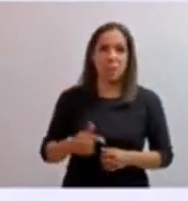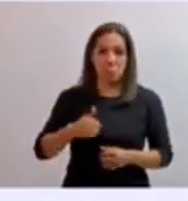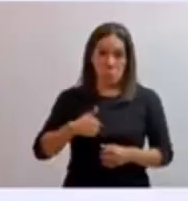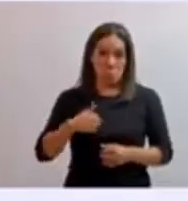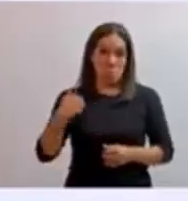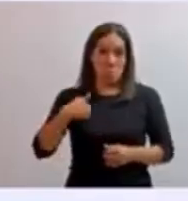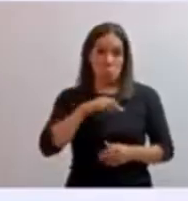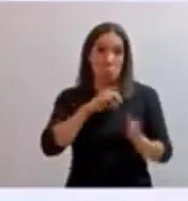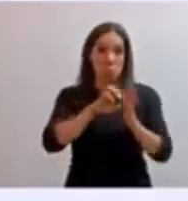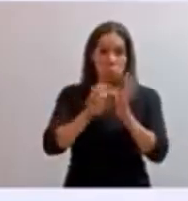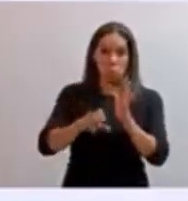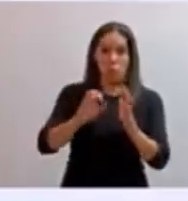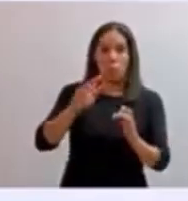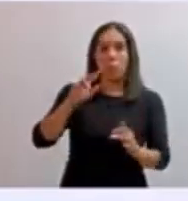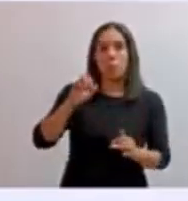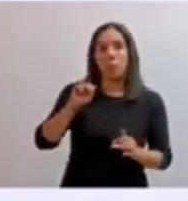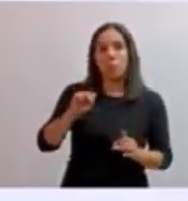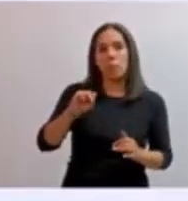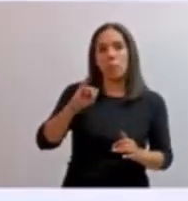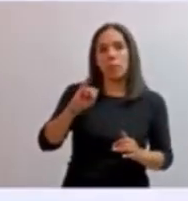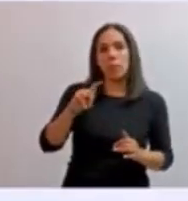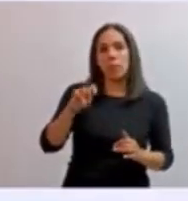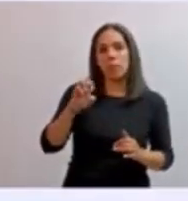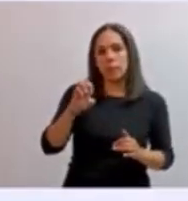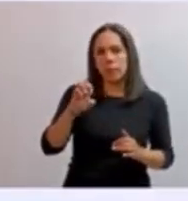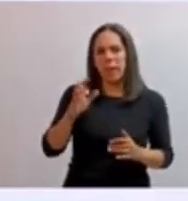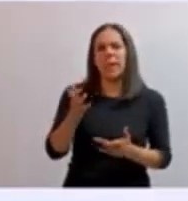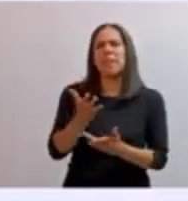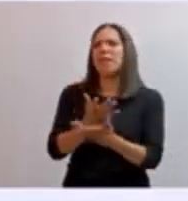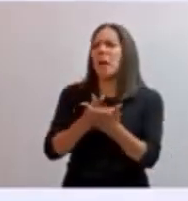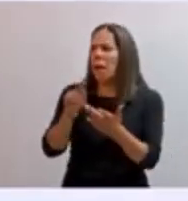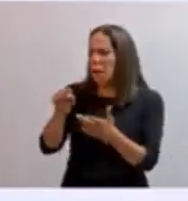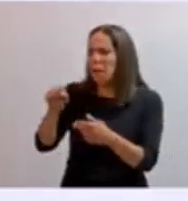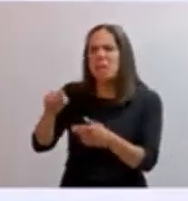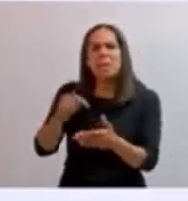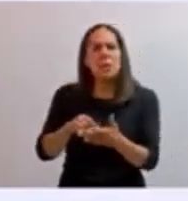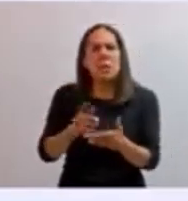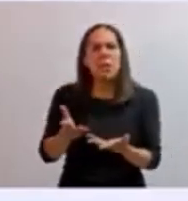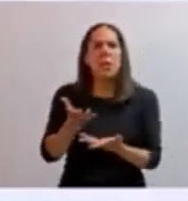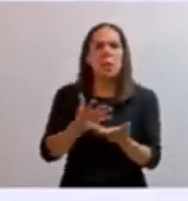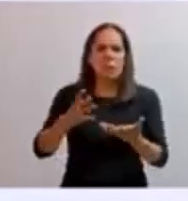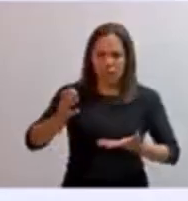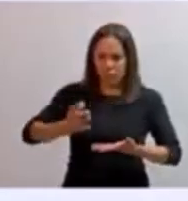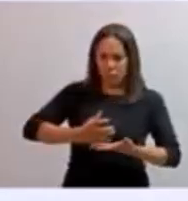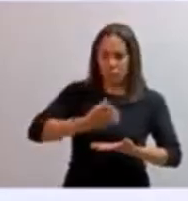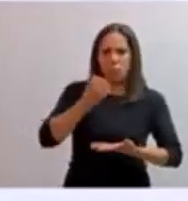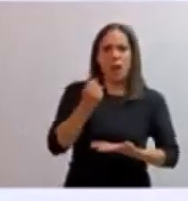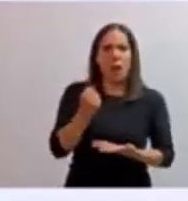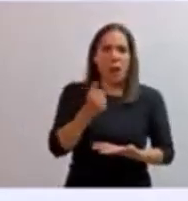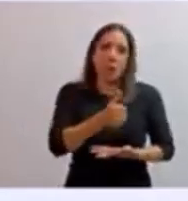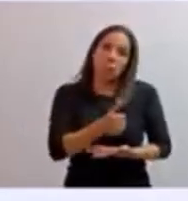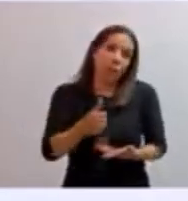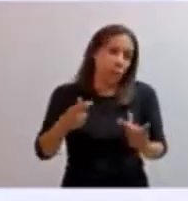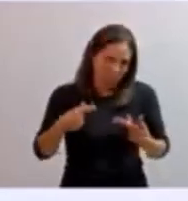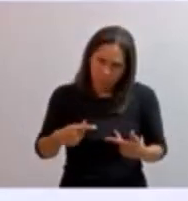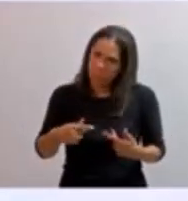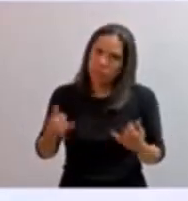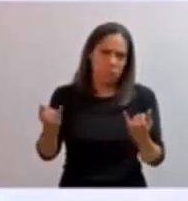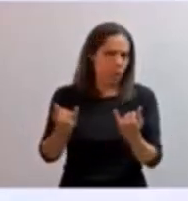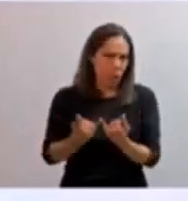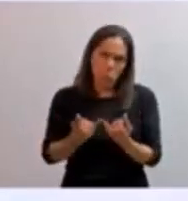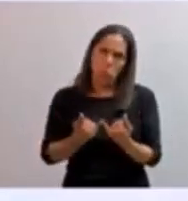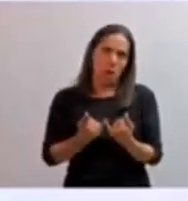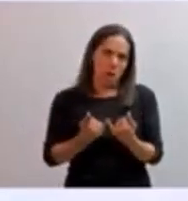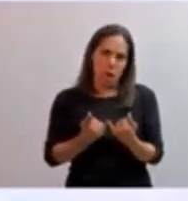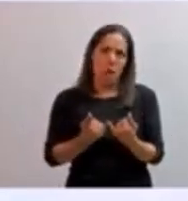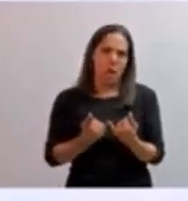posibilidad de compartir todos los logros que muchos de los docentes están teniendo en la implementación